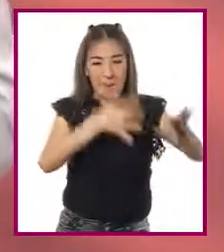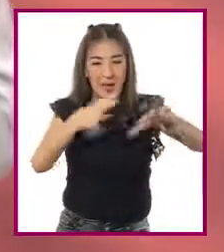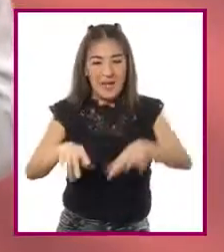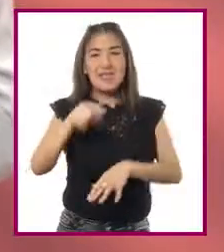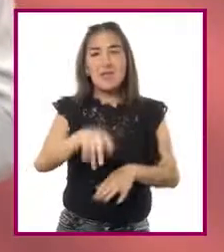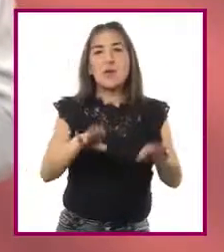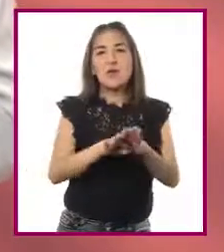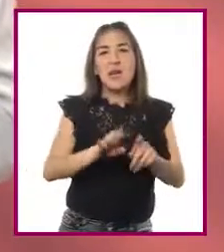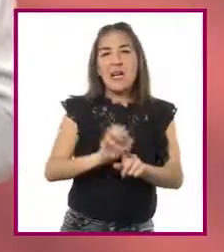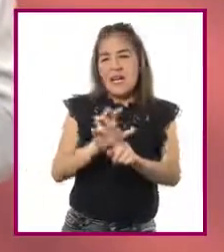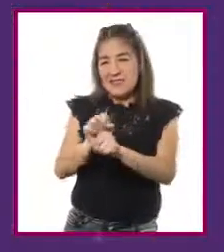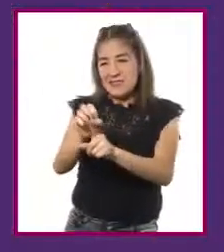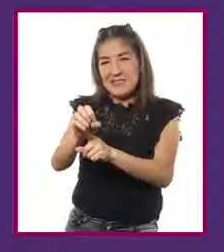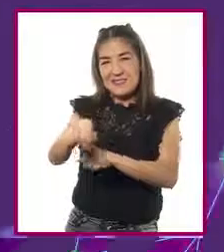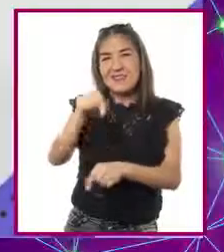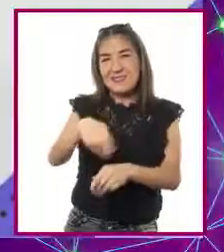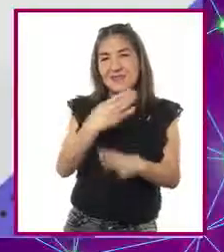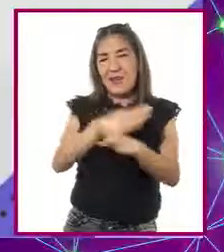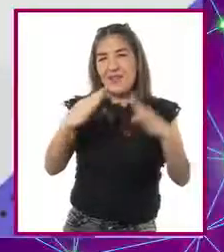de óxido-reducción.